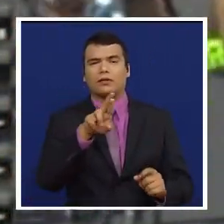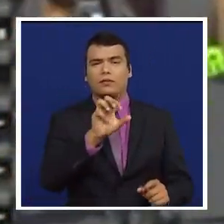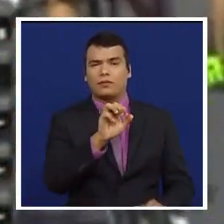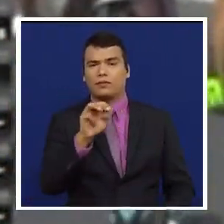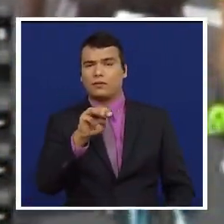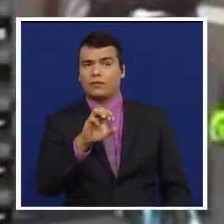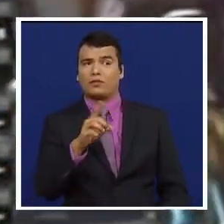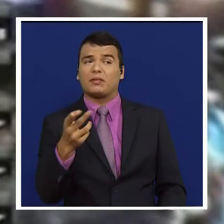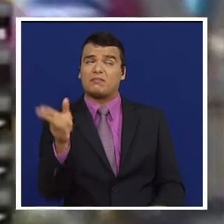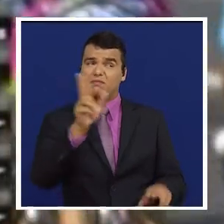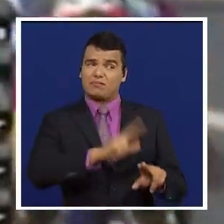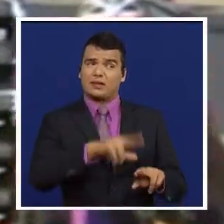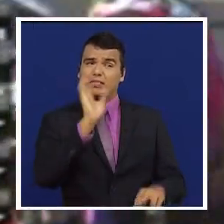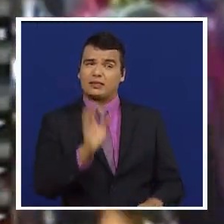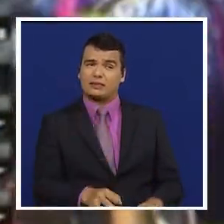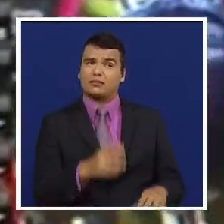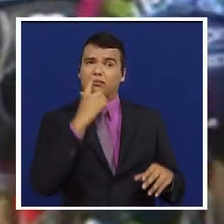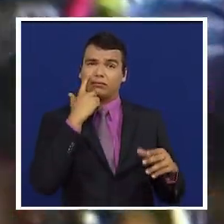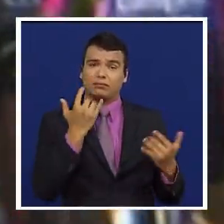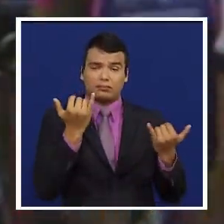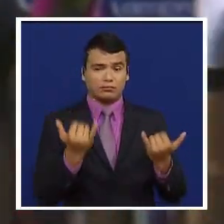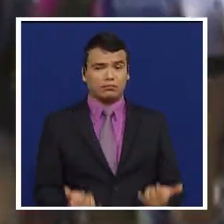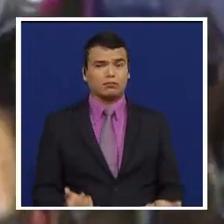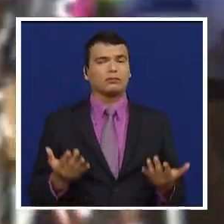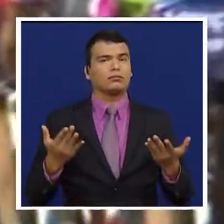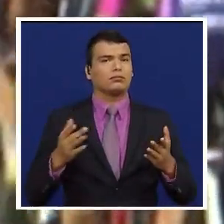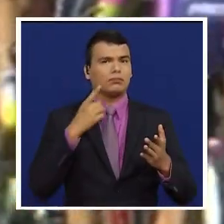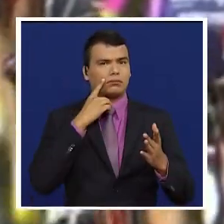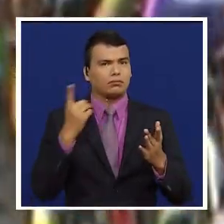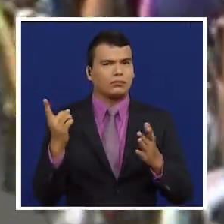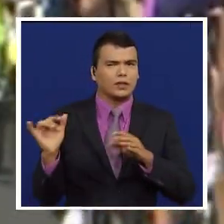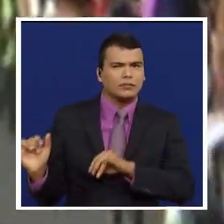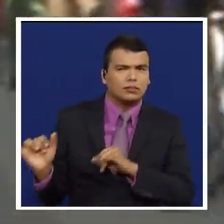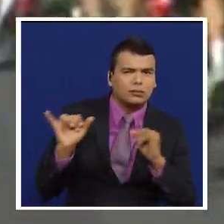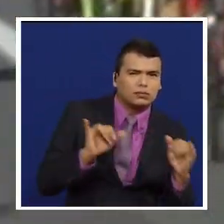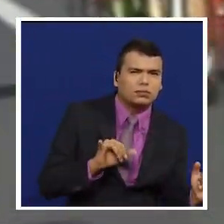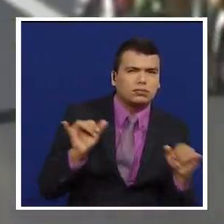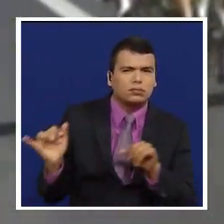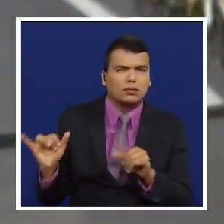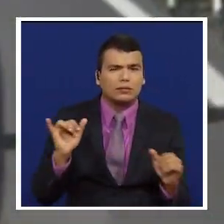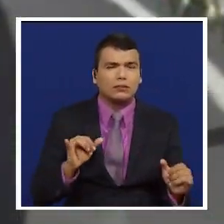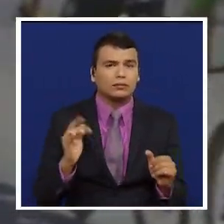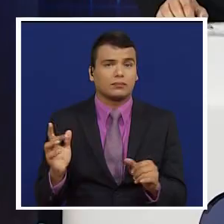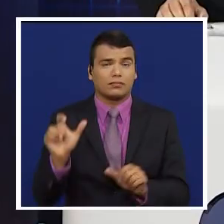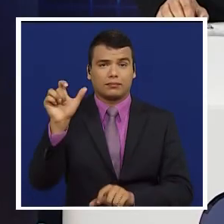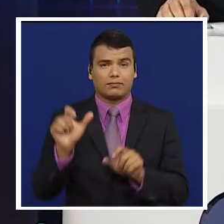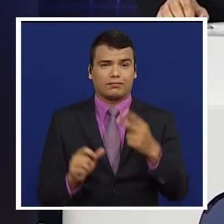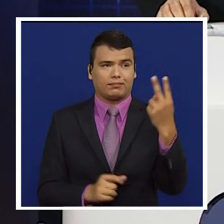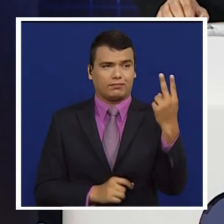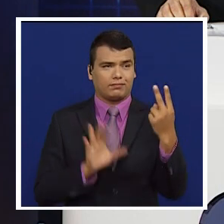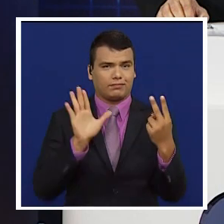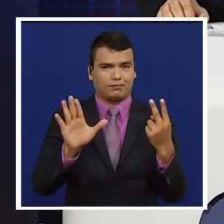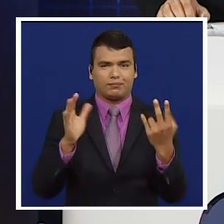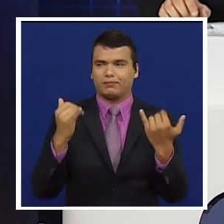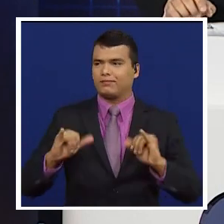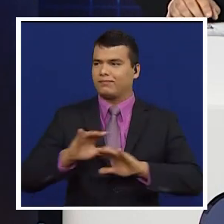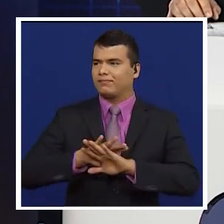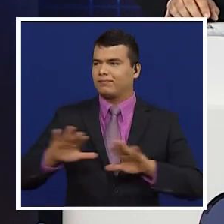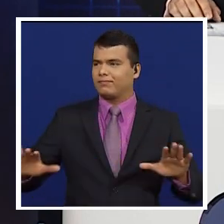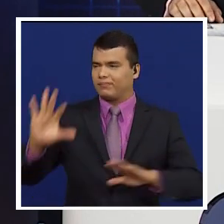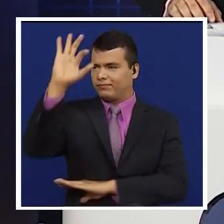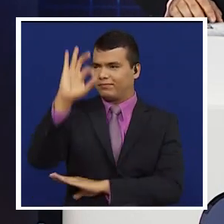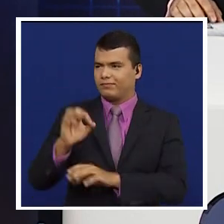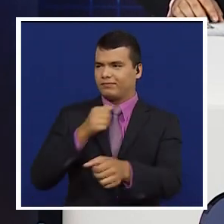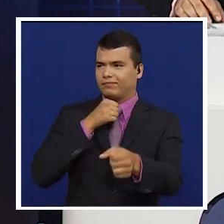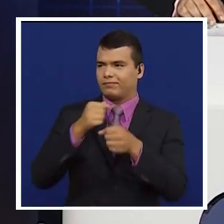podría sacarle más tiempo. Se espera que hoy empiece el duelo en la montaña entre estos dos corredores. Y así cerramos esta